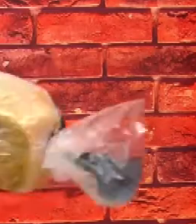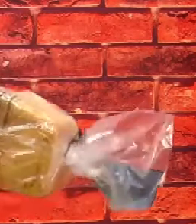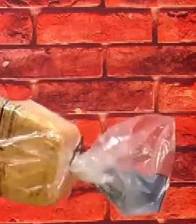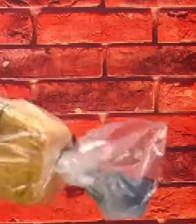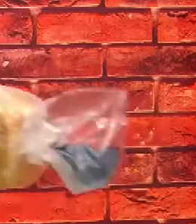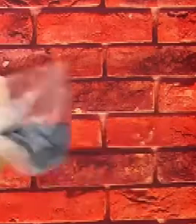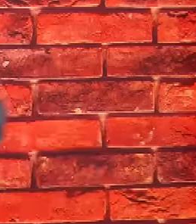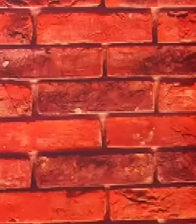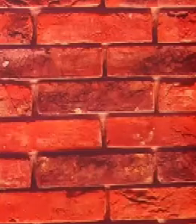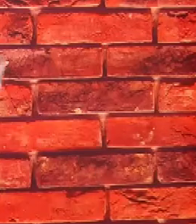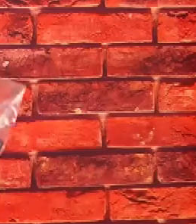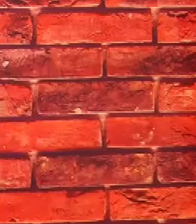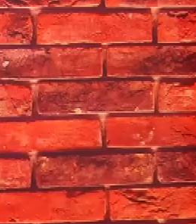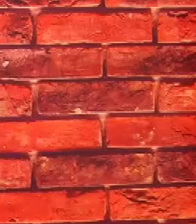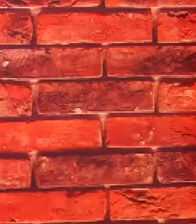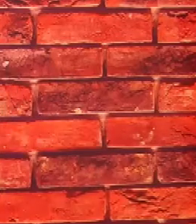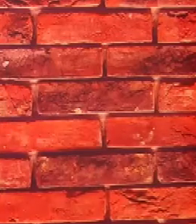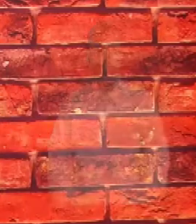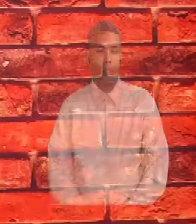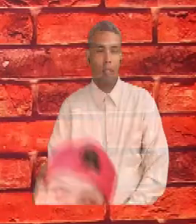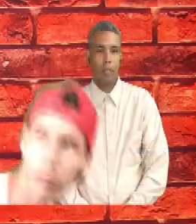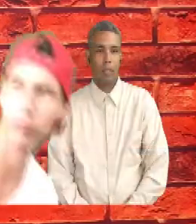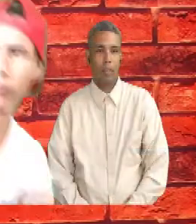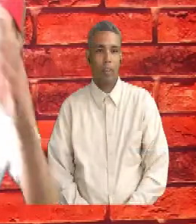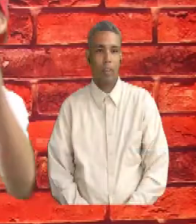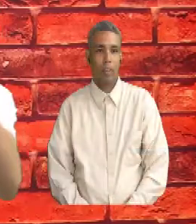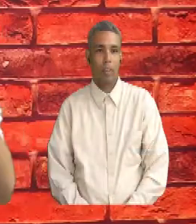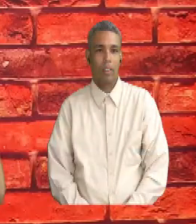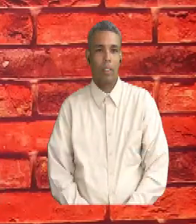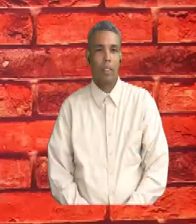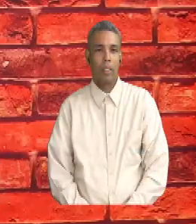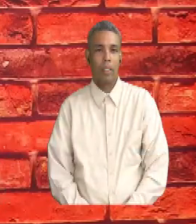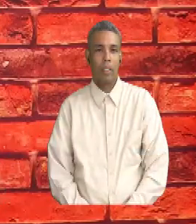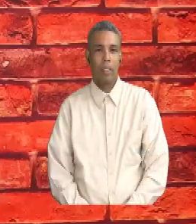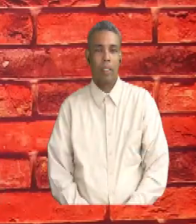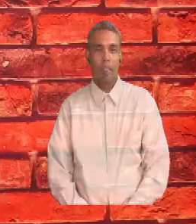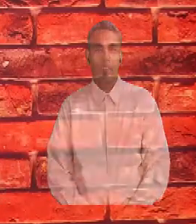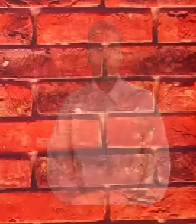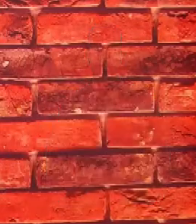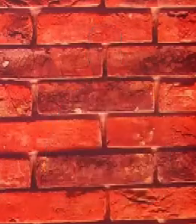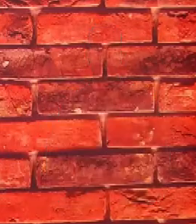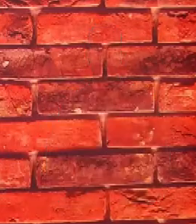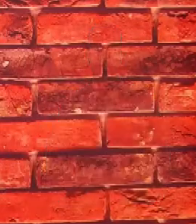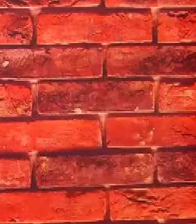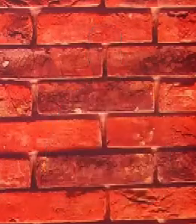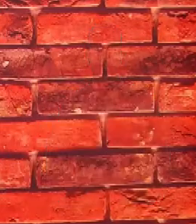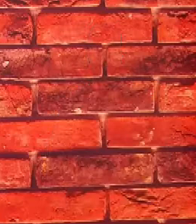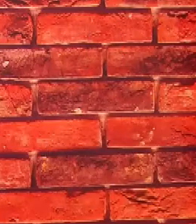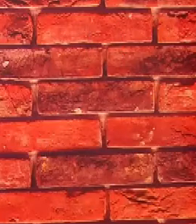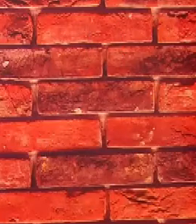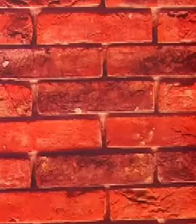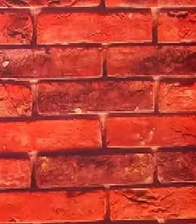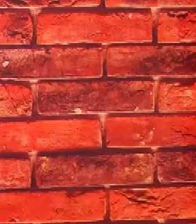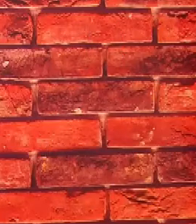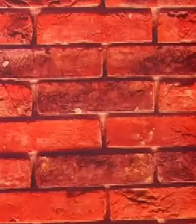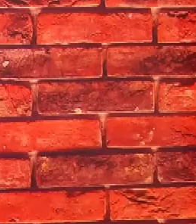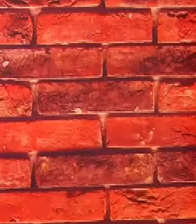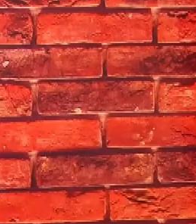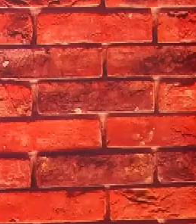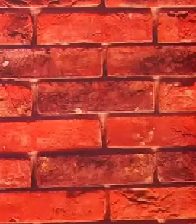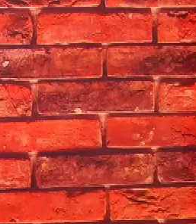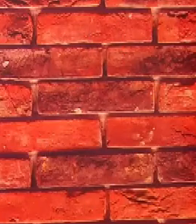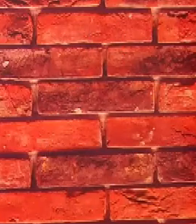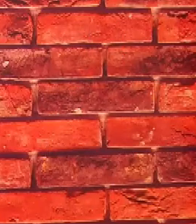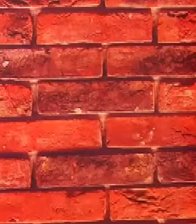persona, de acuerdo al peso, de acuerdo al hambre también. Y lo importante es no abusar un poco de los alimentos saludables. Bueno, hoy vamos a